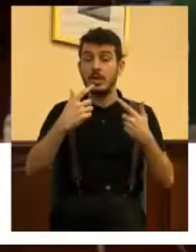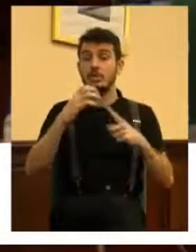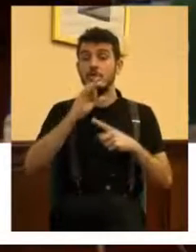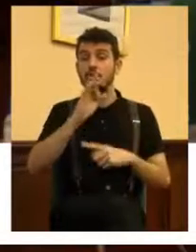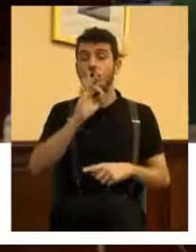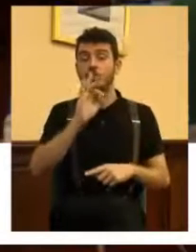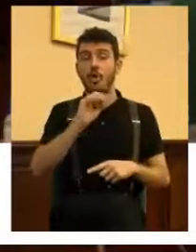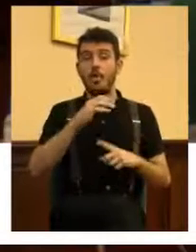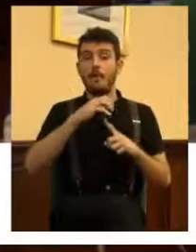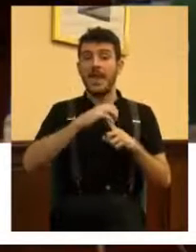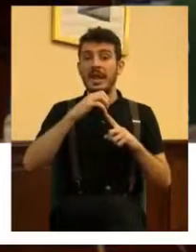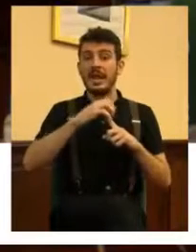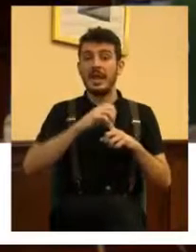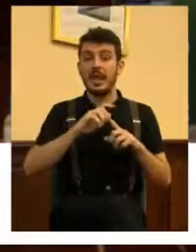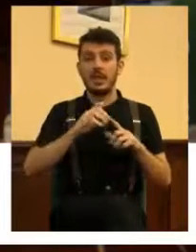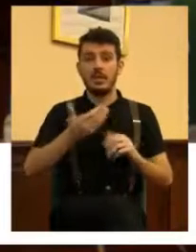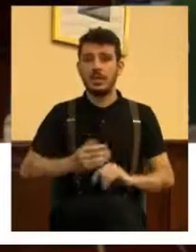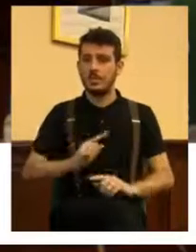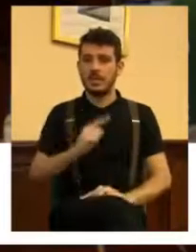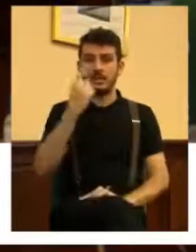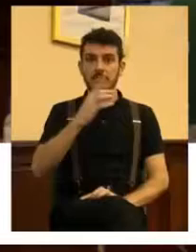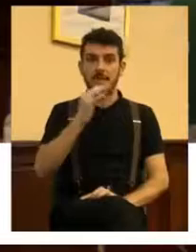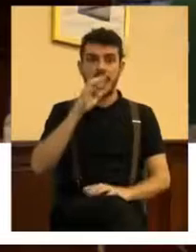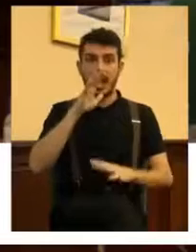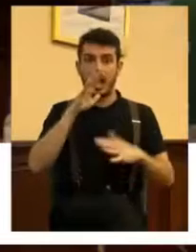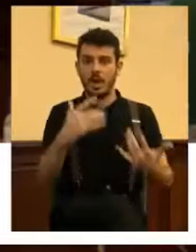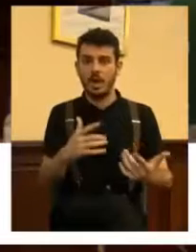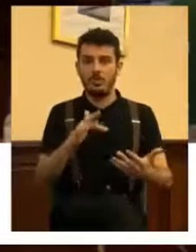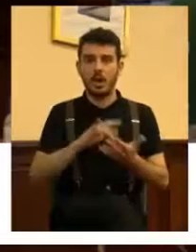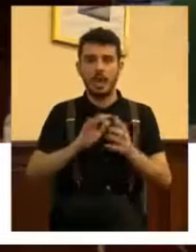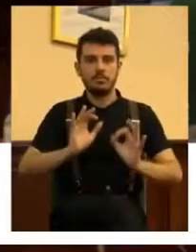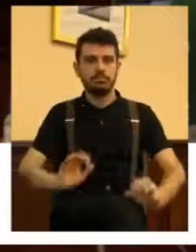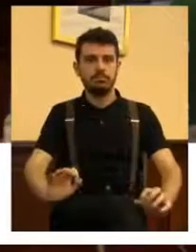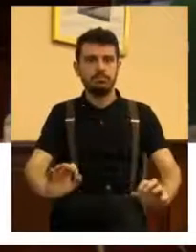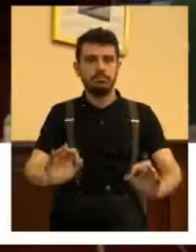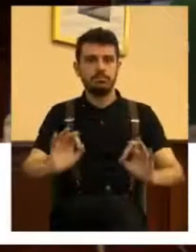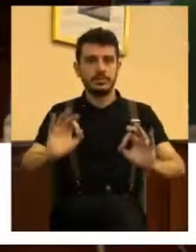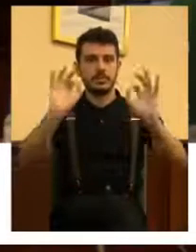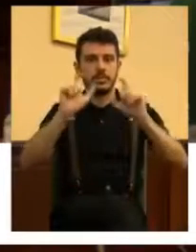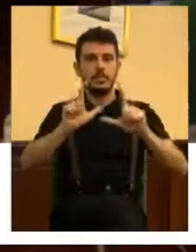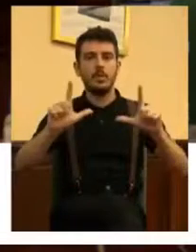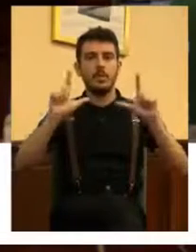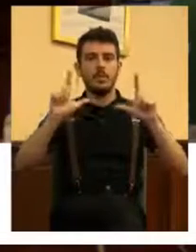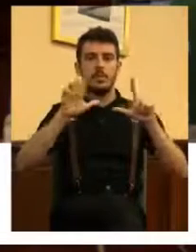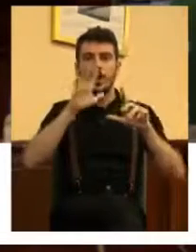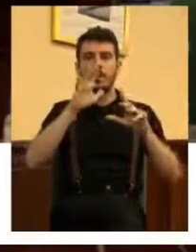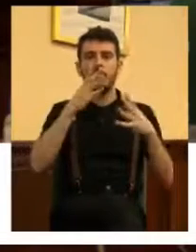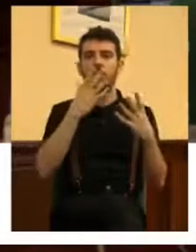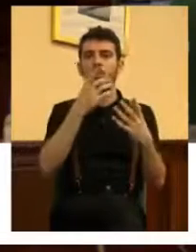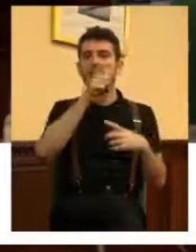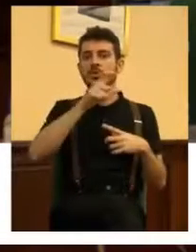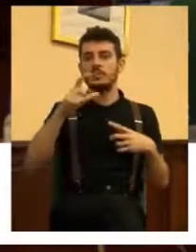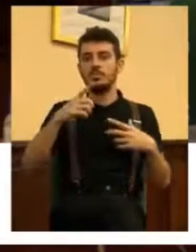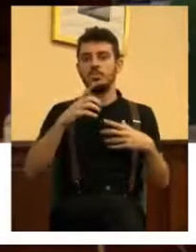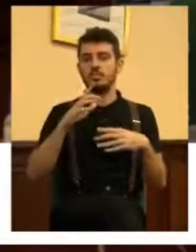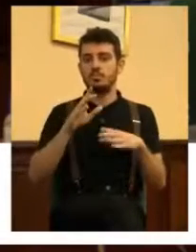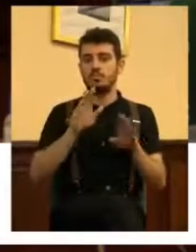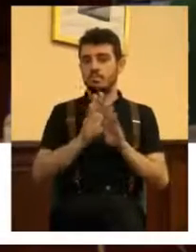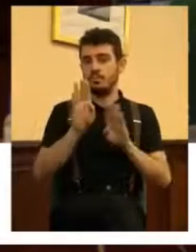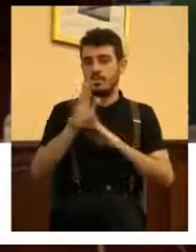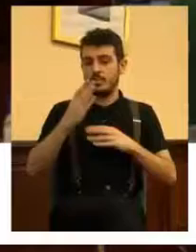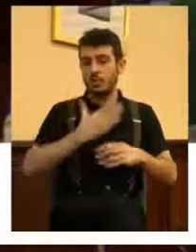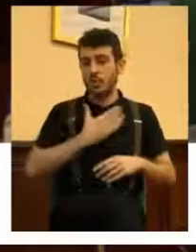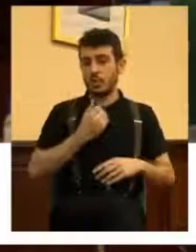que tenemos y, además, ha cobrado un especial protagonismo durante la pandemia. Somos muchas y muchos los mostoleños que vamos